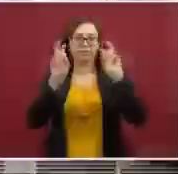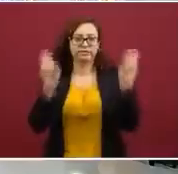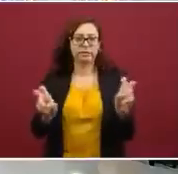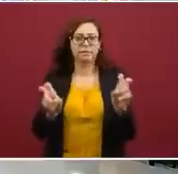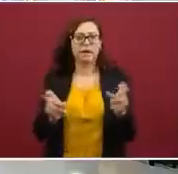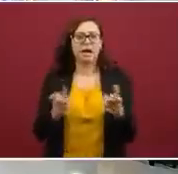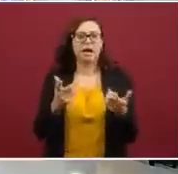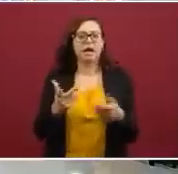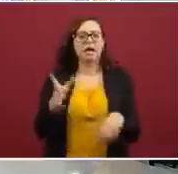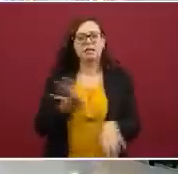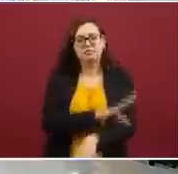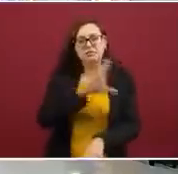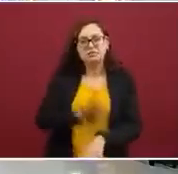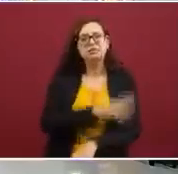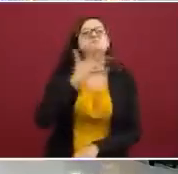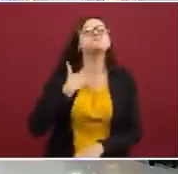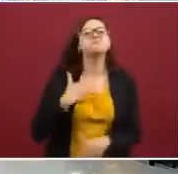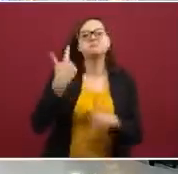NFTs. Adelante.